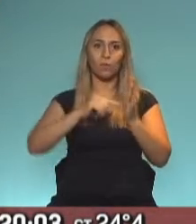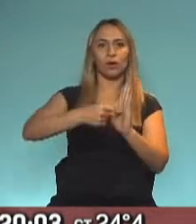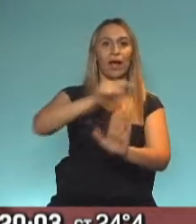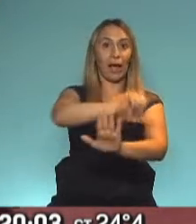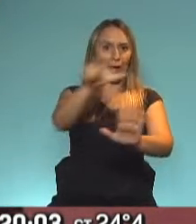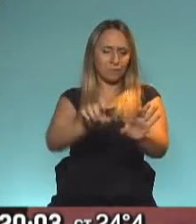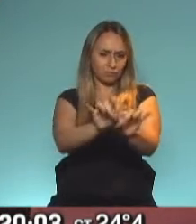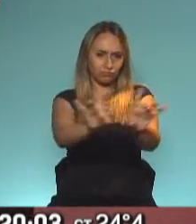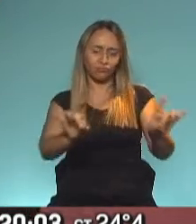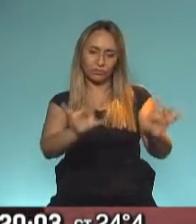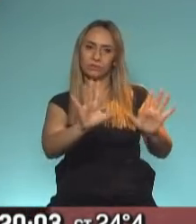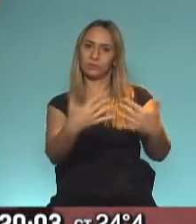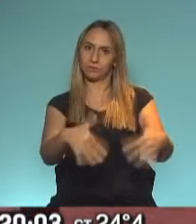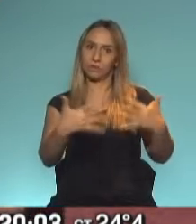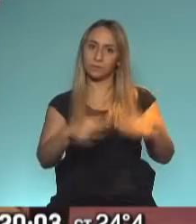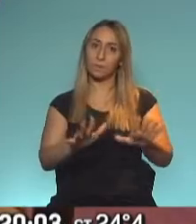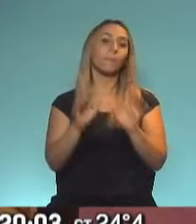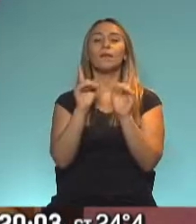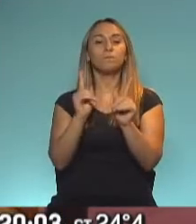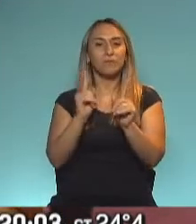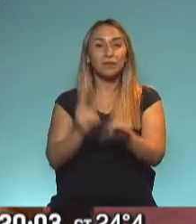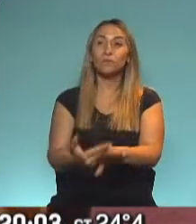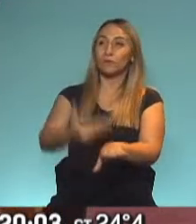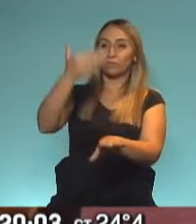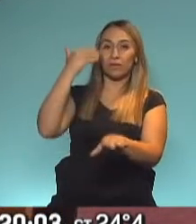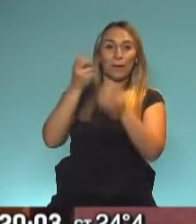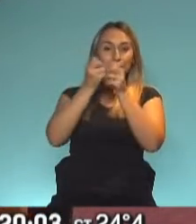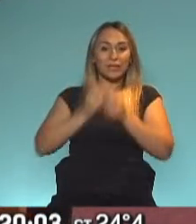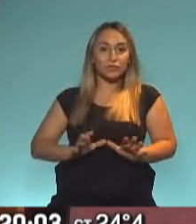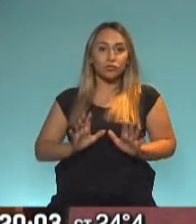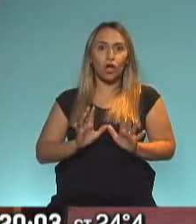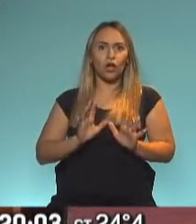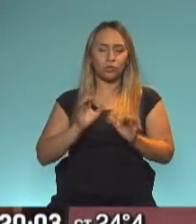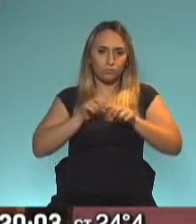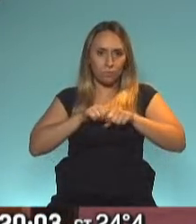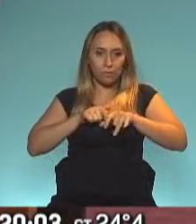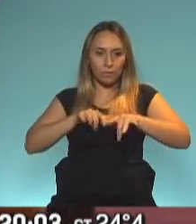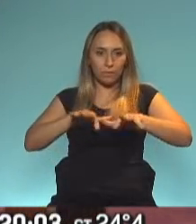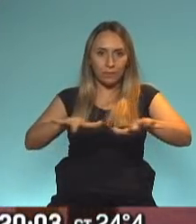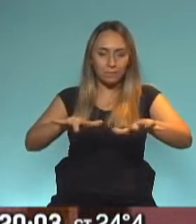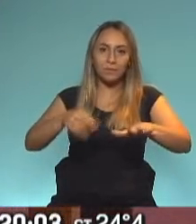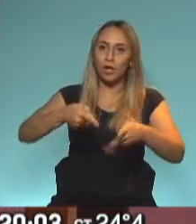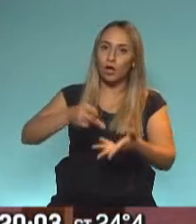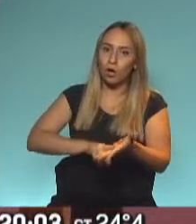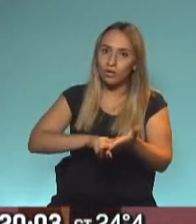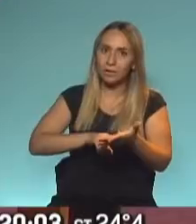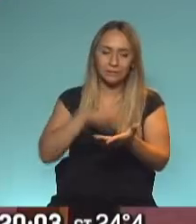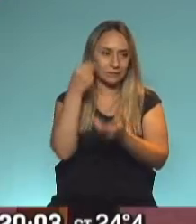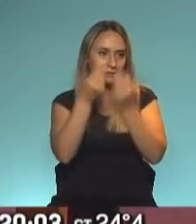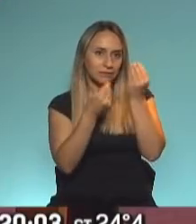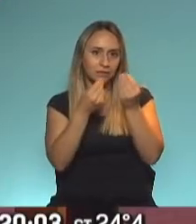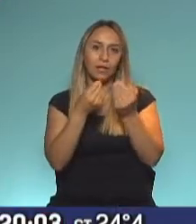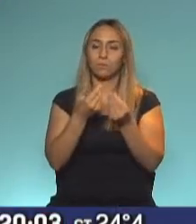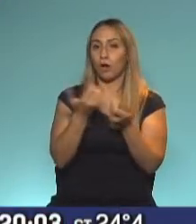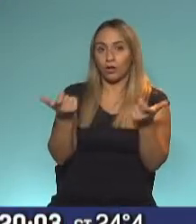misma forma de aquella primera ola que empezó a golpear, con la preocupación puesta en Ciudad de Buenos Aires, en Provincia de Buenos Aires, con la